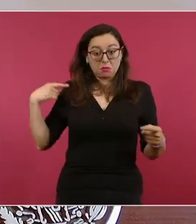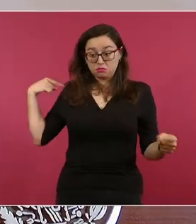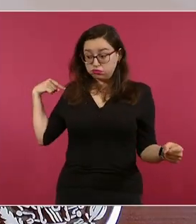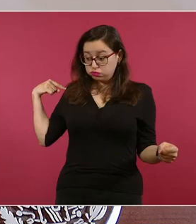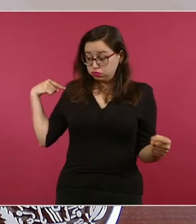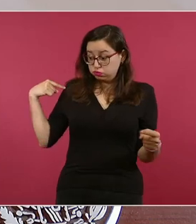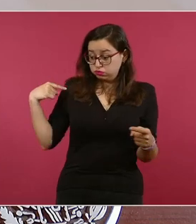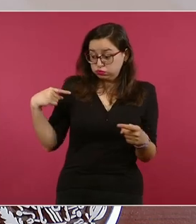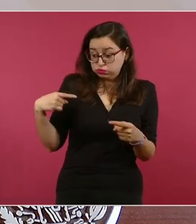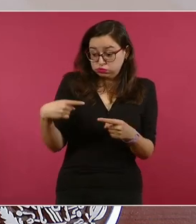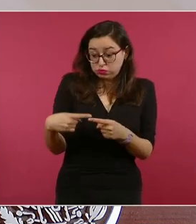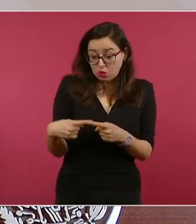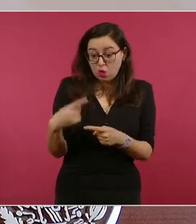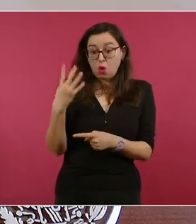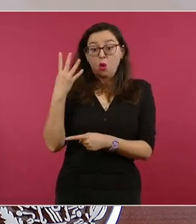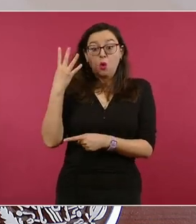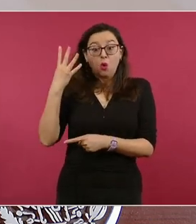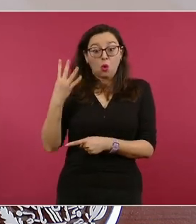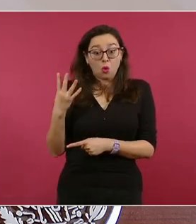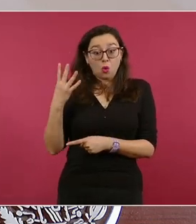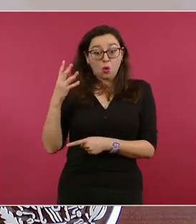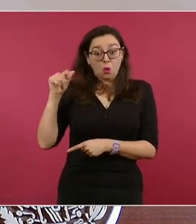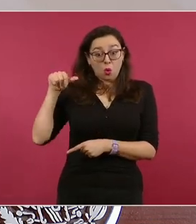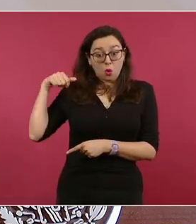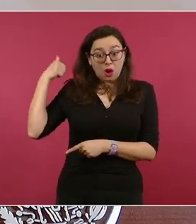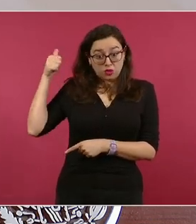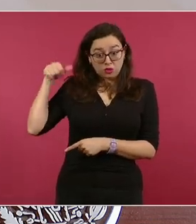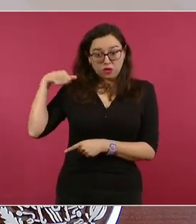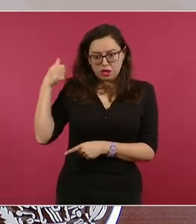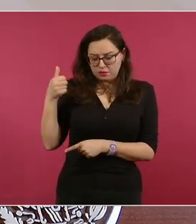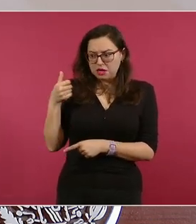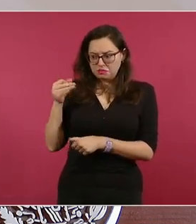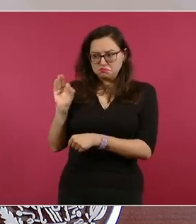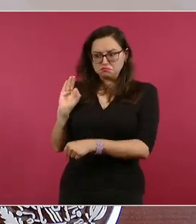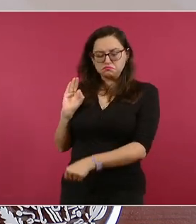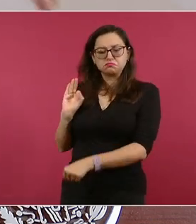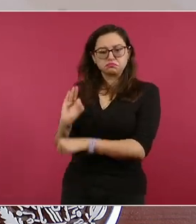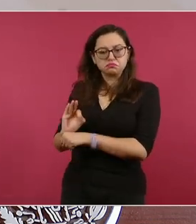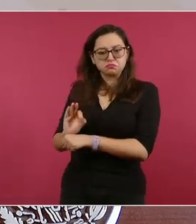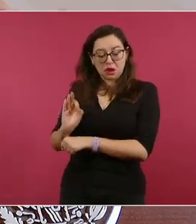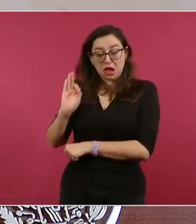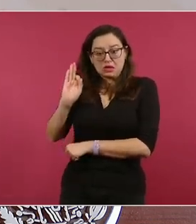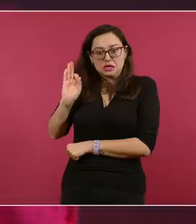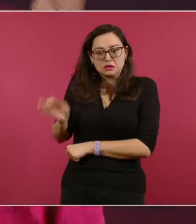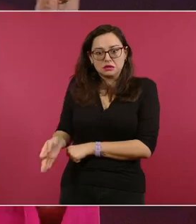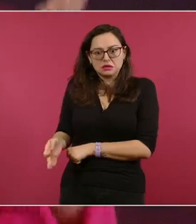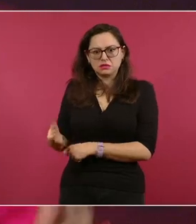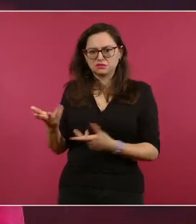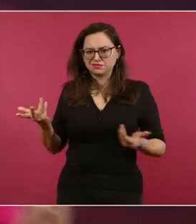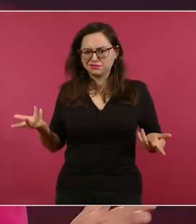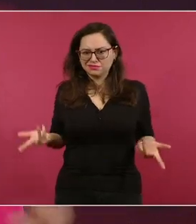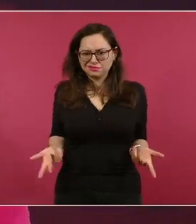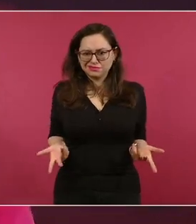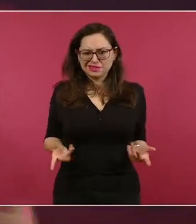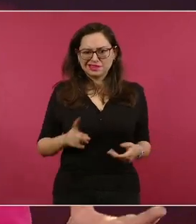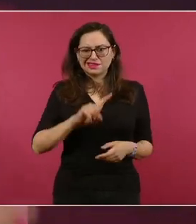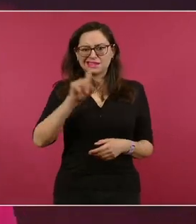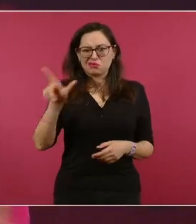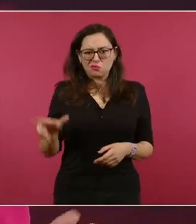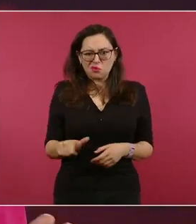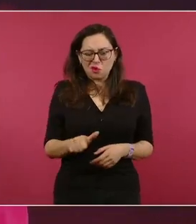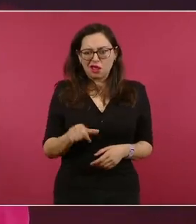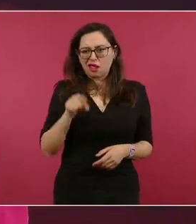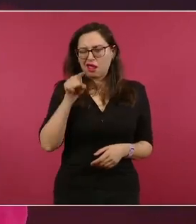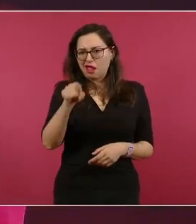estaba asediada. Ellos pensaban que nos íbamos a llevar a Jorge Glass en un baúl o no sé cómo, digo la verdad, o en un globo,